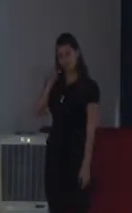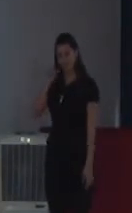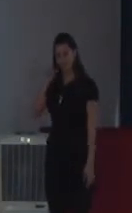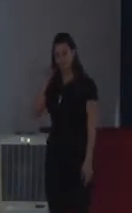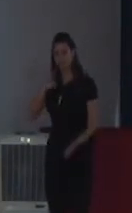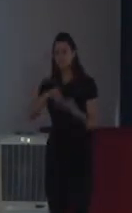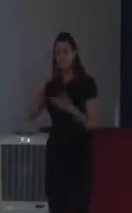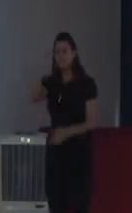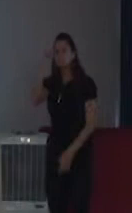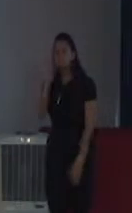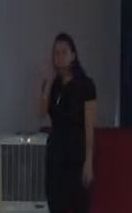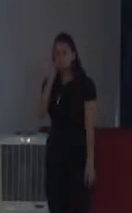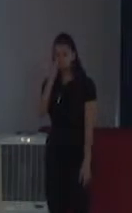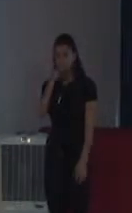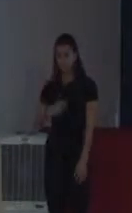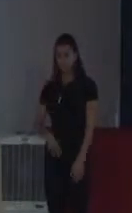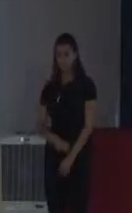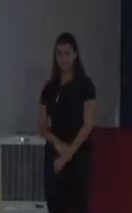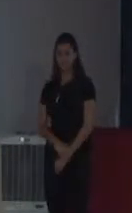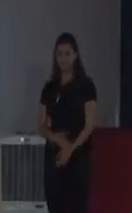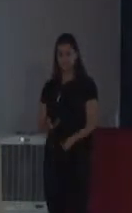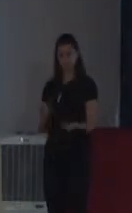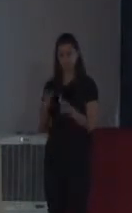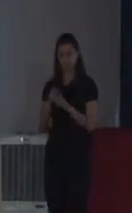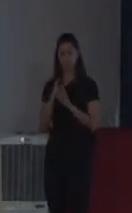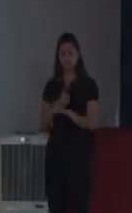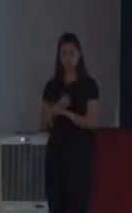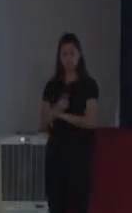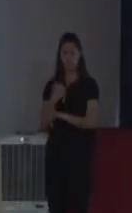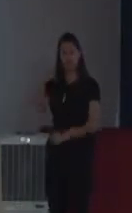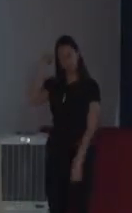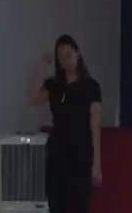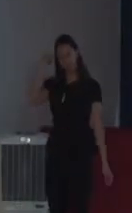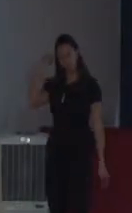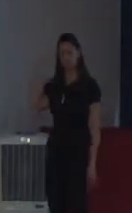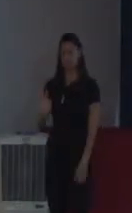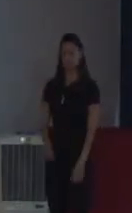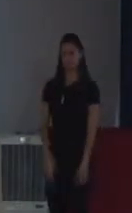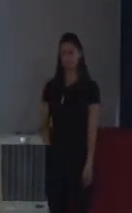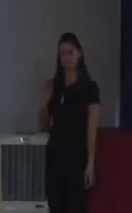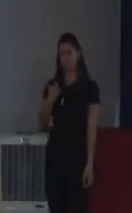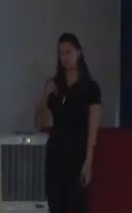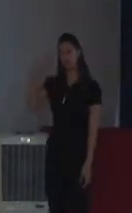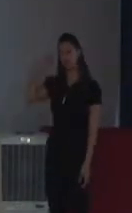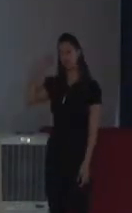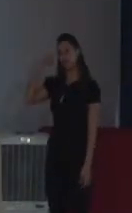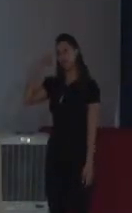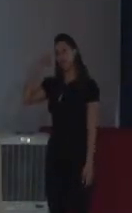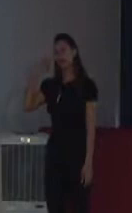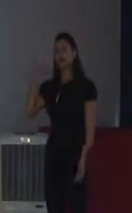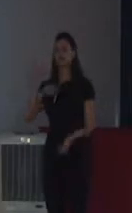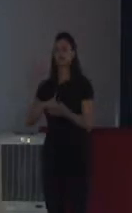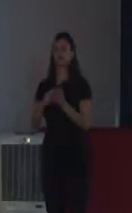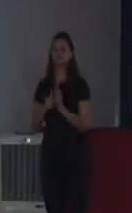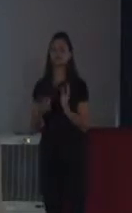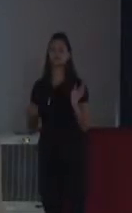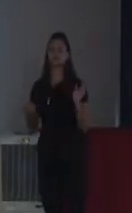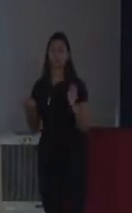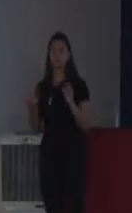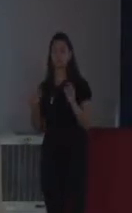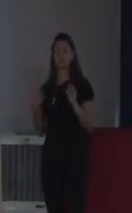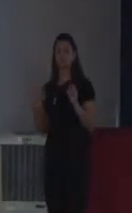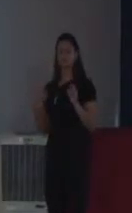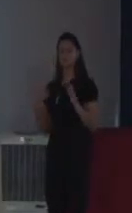y poseíamos una minusvalía que nos hacía, digamos, nos excluía y nos sacaba por fuera. Pues como nos comimos ese cuento, quedamos por fuera de